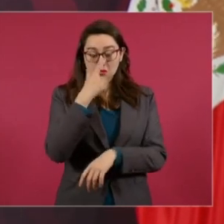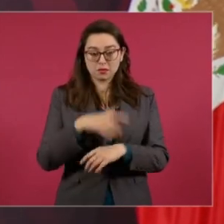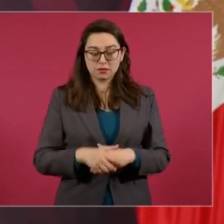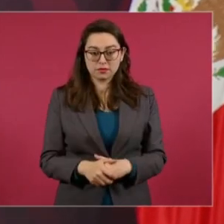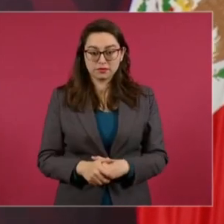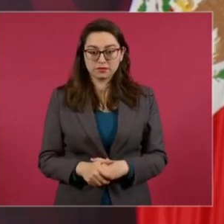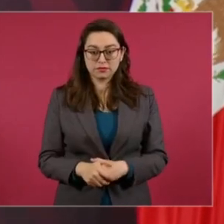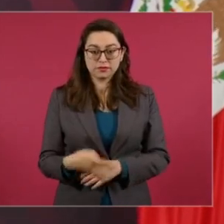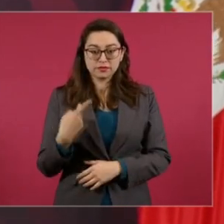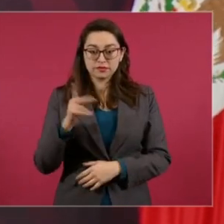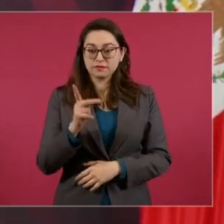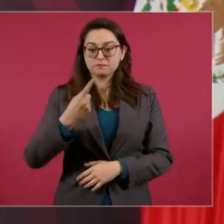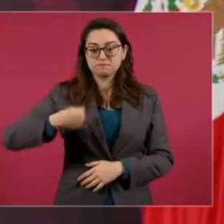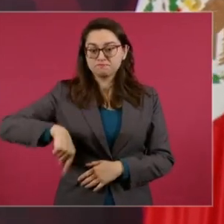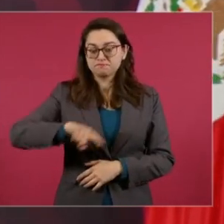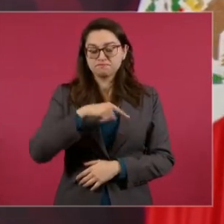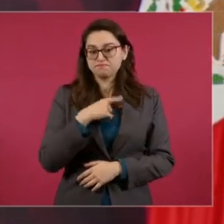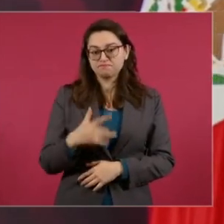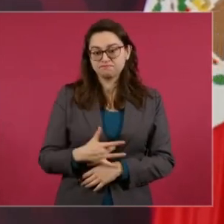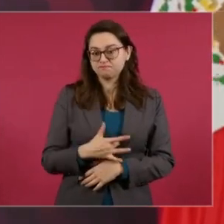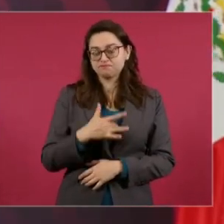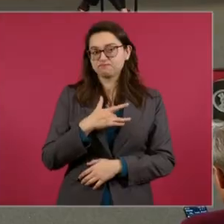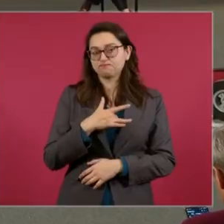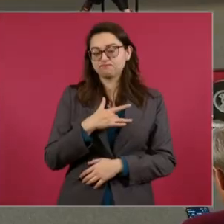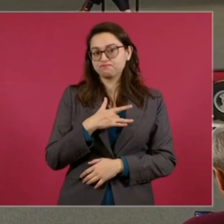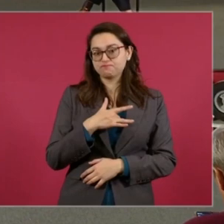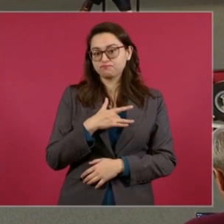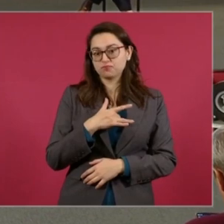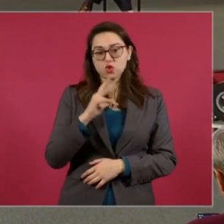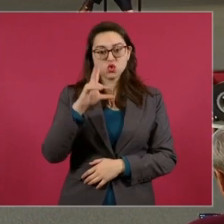Lo que no aceptamos es que, a ver,